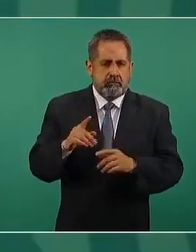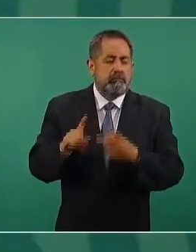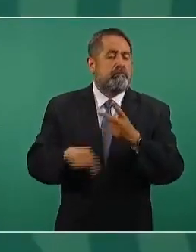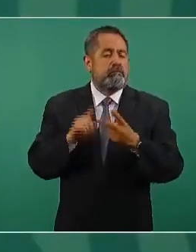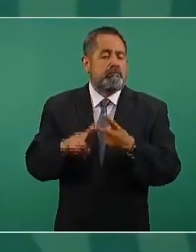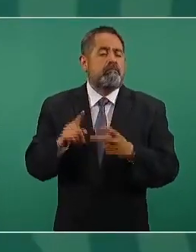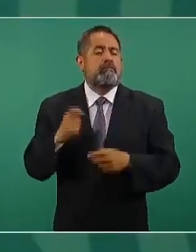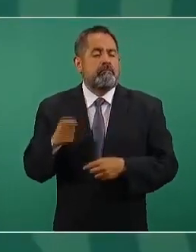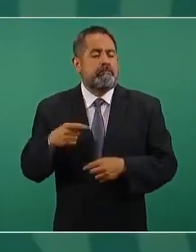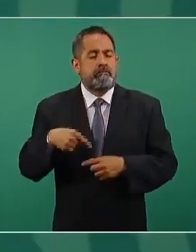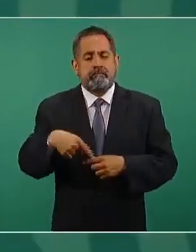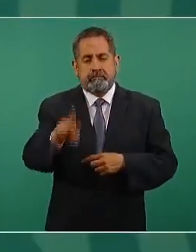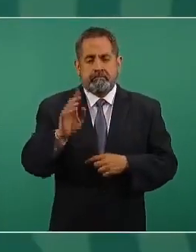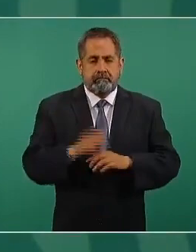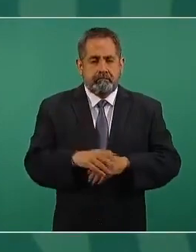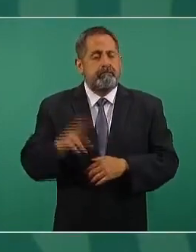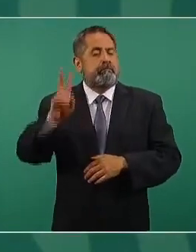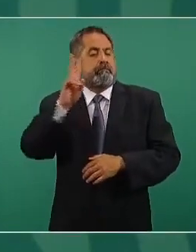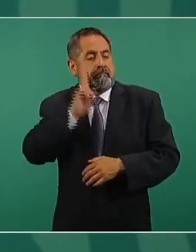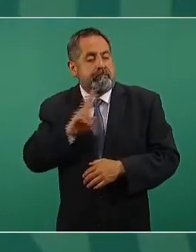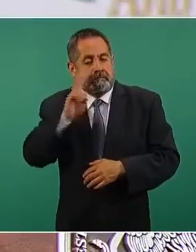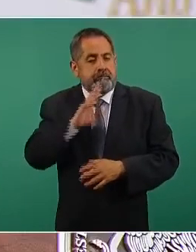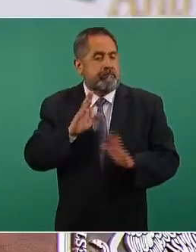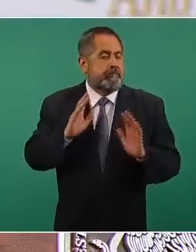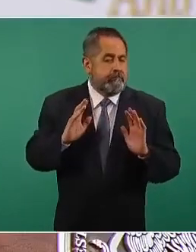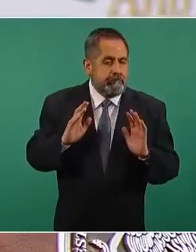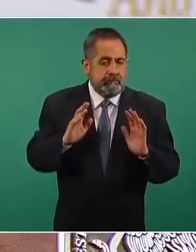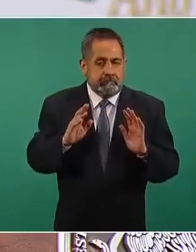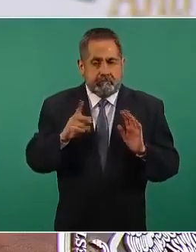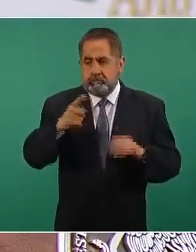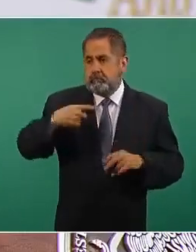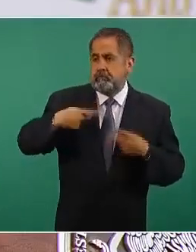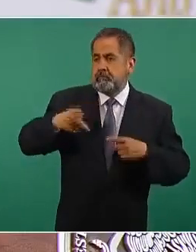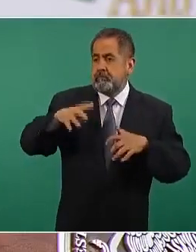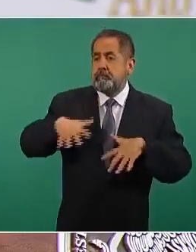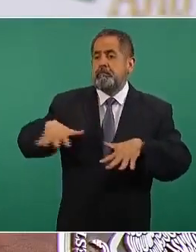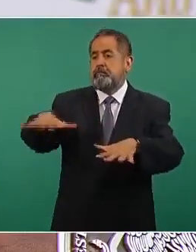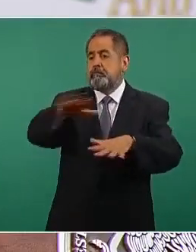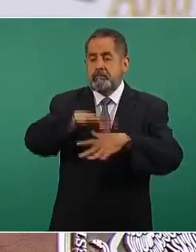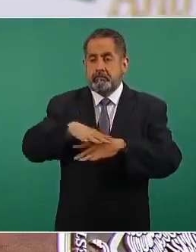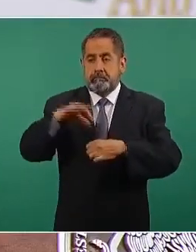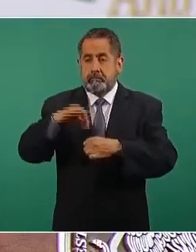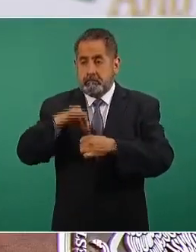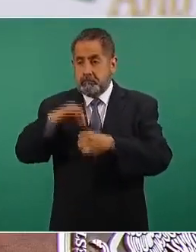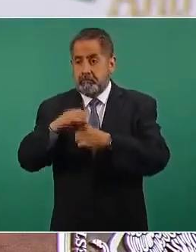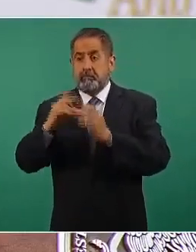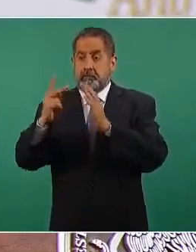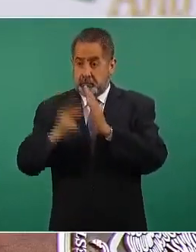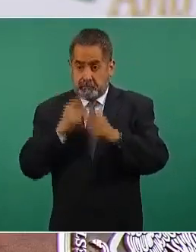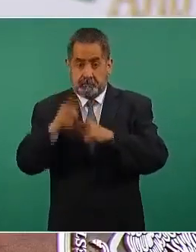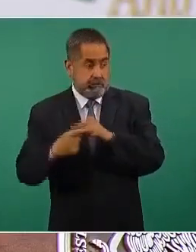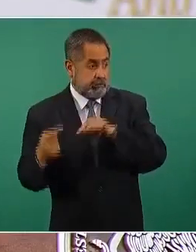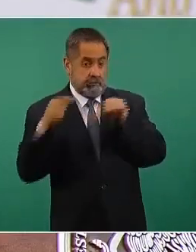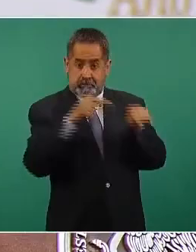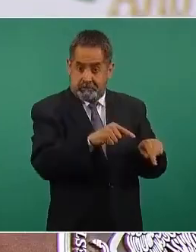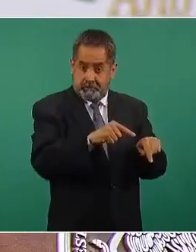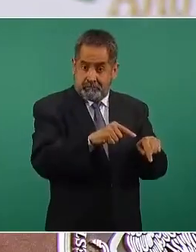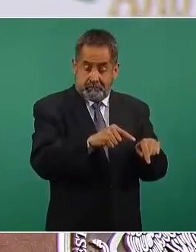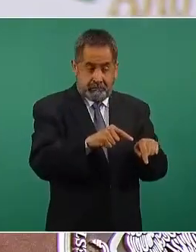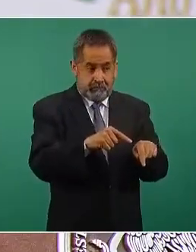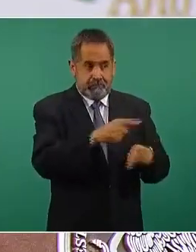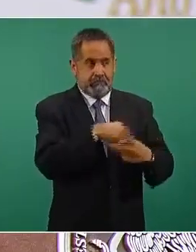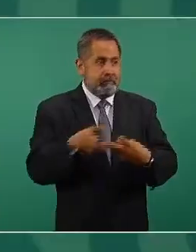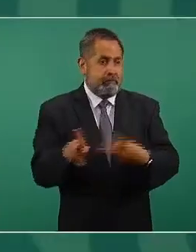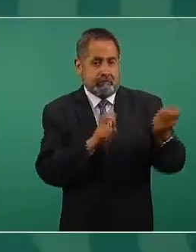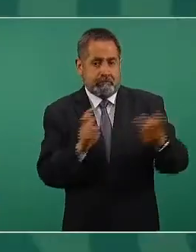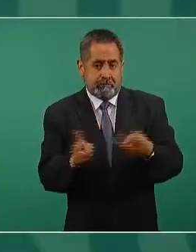segundo, que está por verse si el pueblo va a querer que regresen los